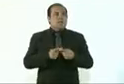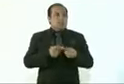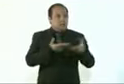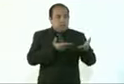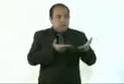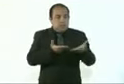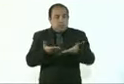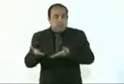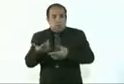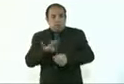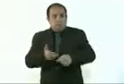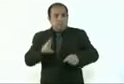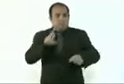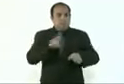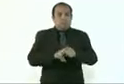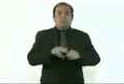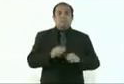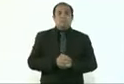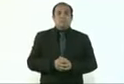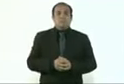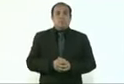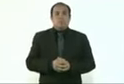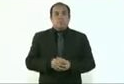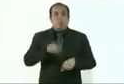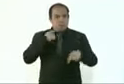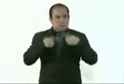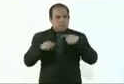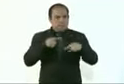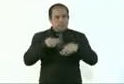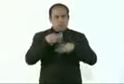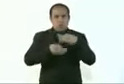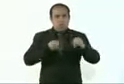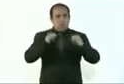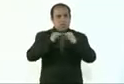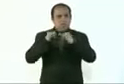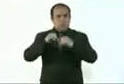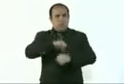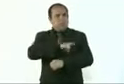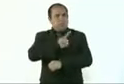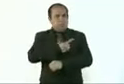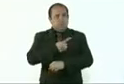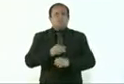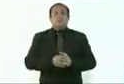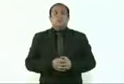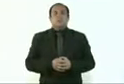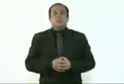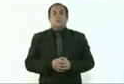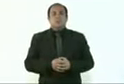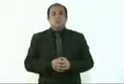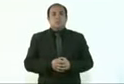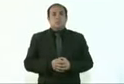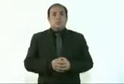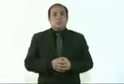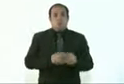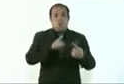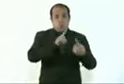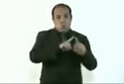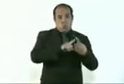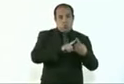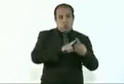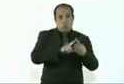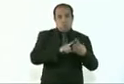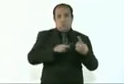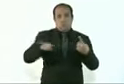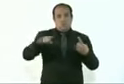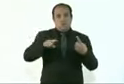a los hospitales. Lo que comentaron todas las instituciones de salud es que en una parte son los que no